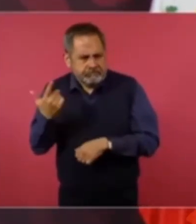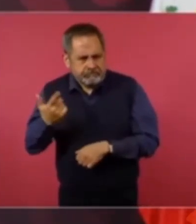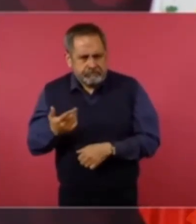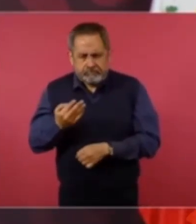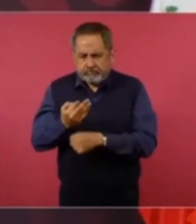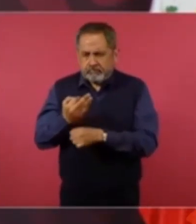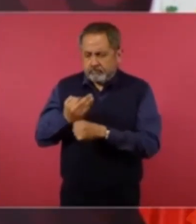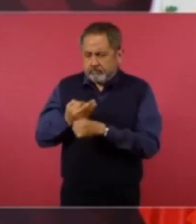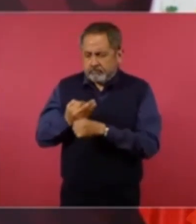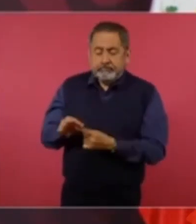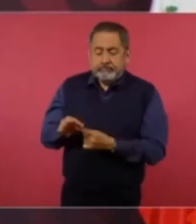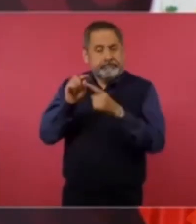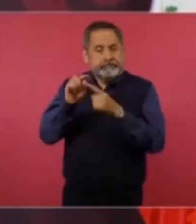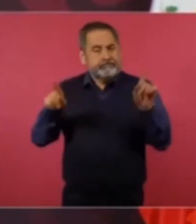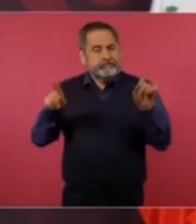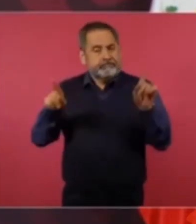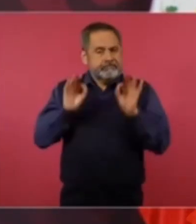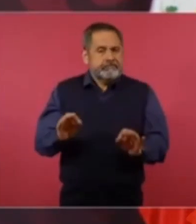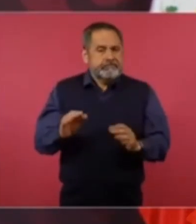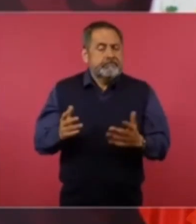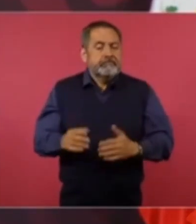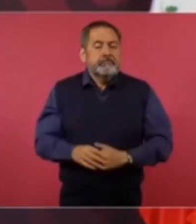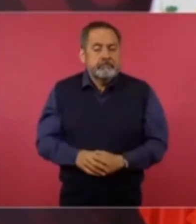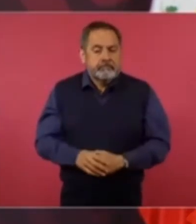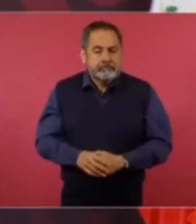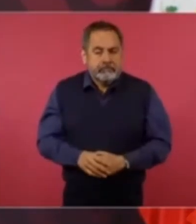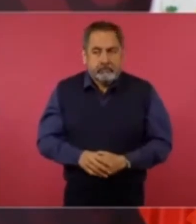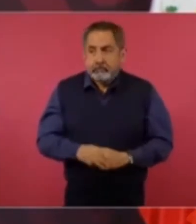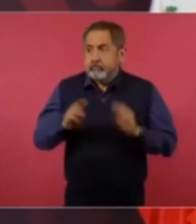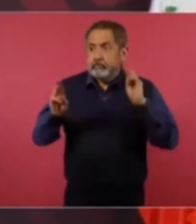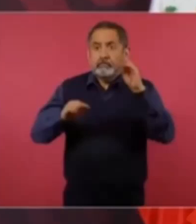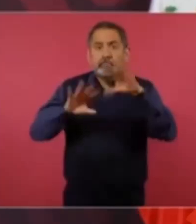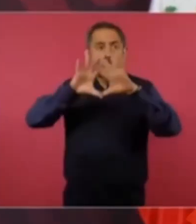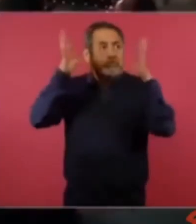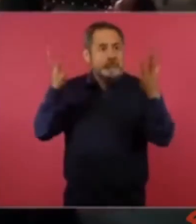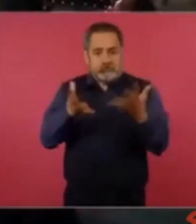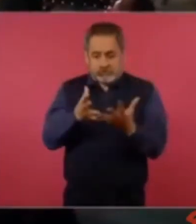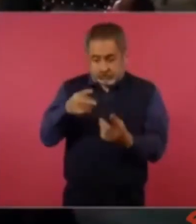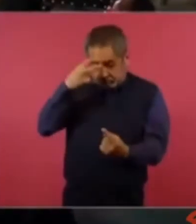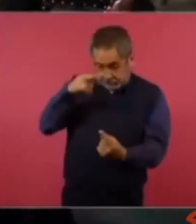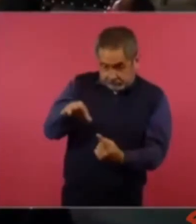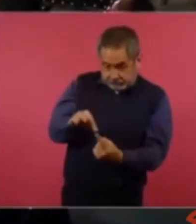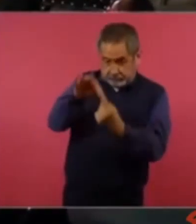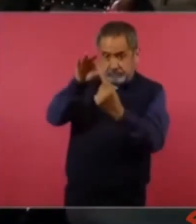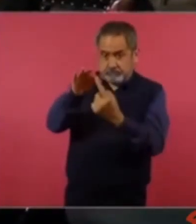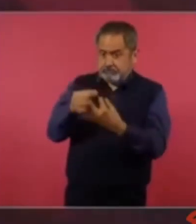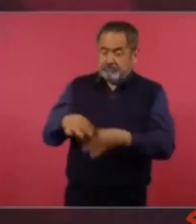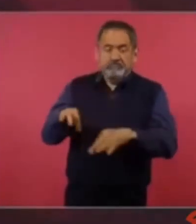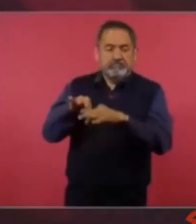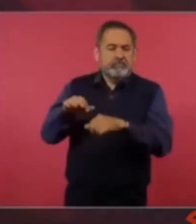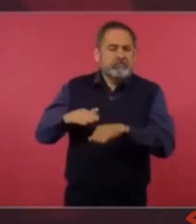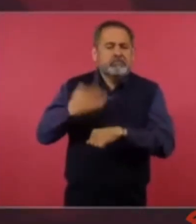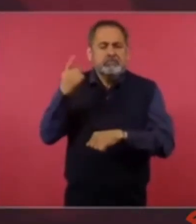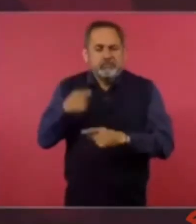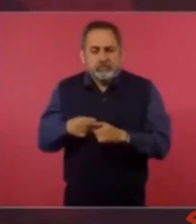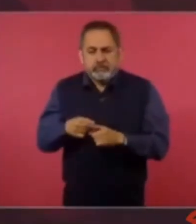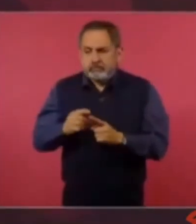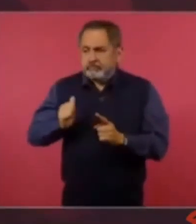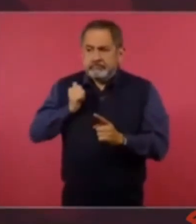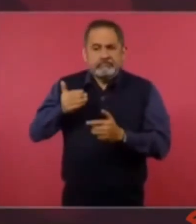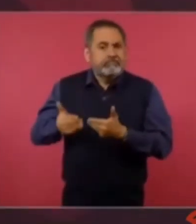una situación especial en el concierto de las naciones? ¿Por qué tiene